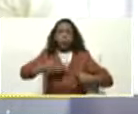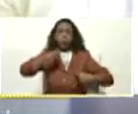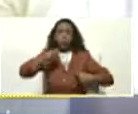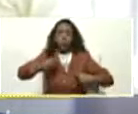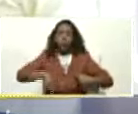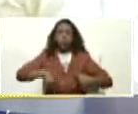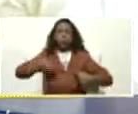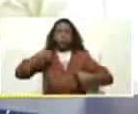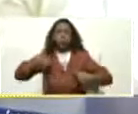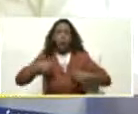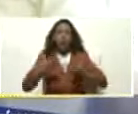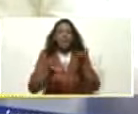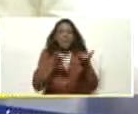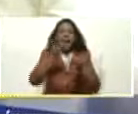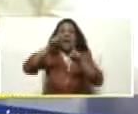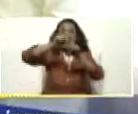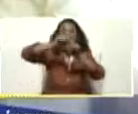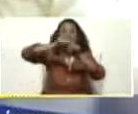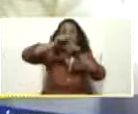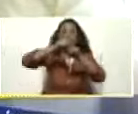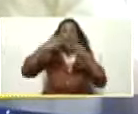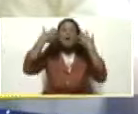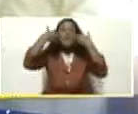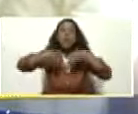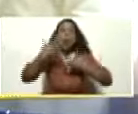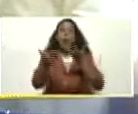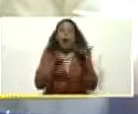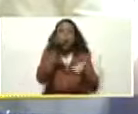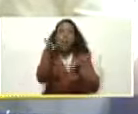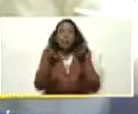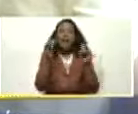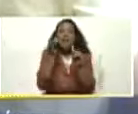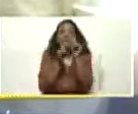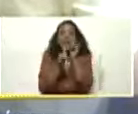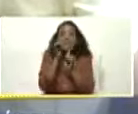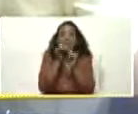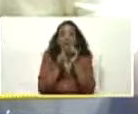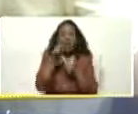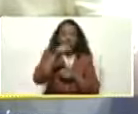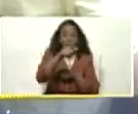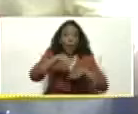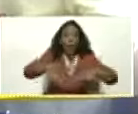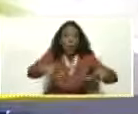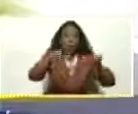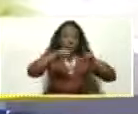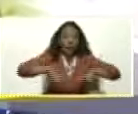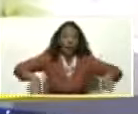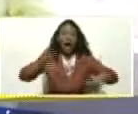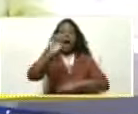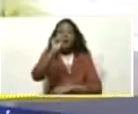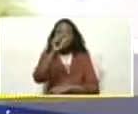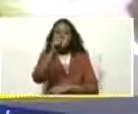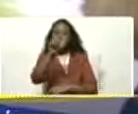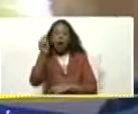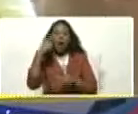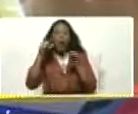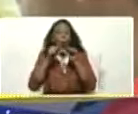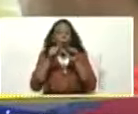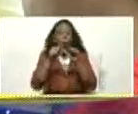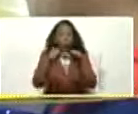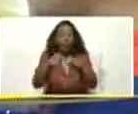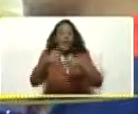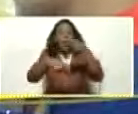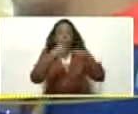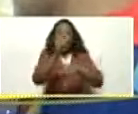cardíaca de temperatura de saturación de oxígeno de cómo van los reves de aquí de esta sala continúa ya la